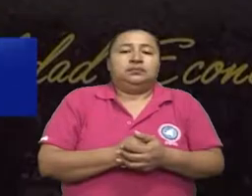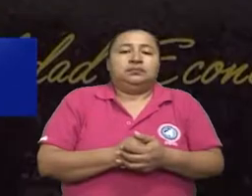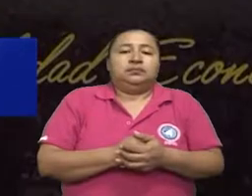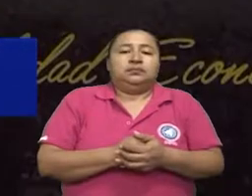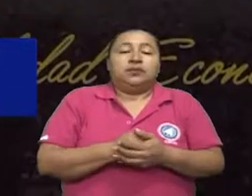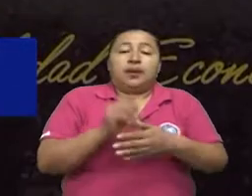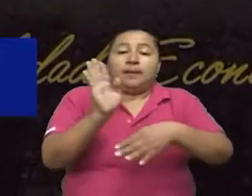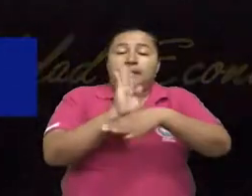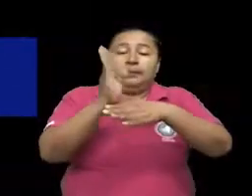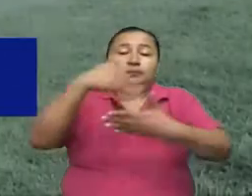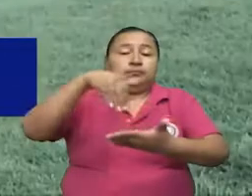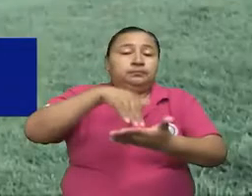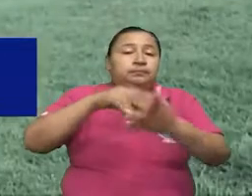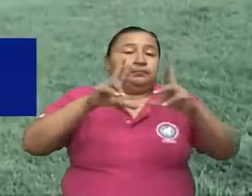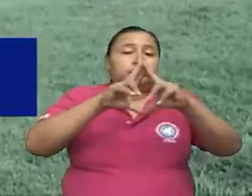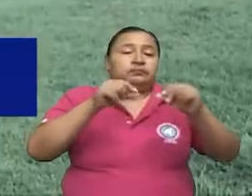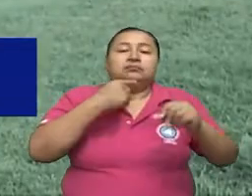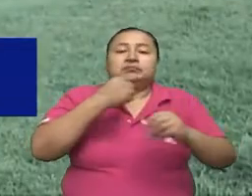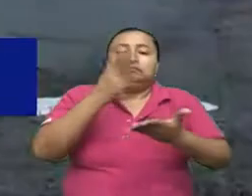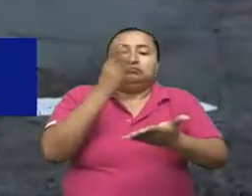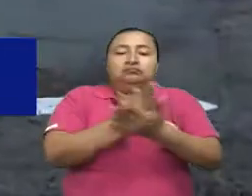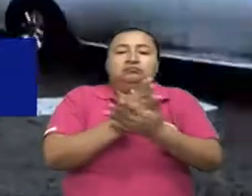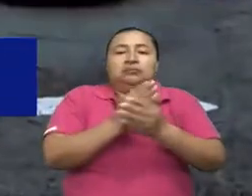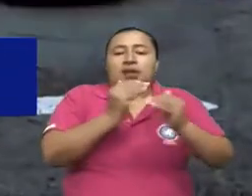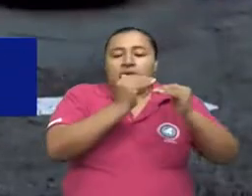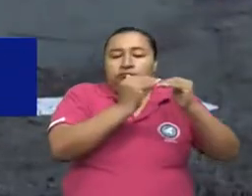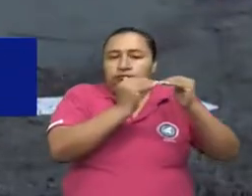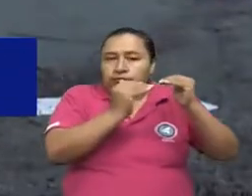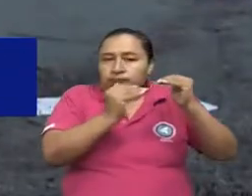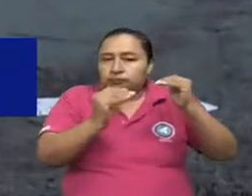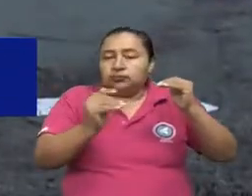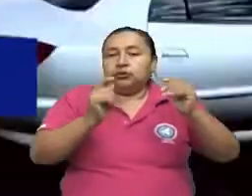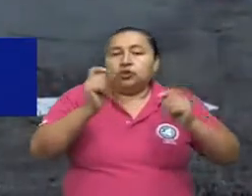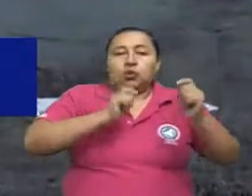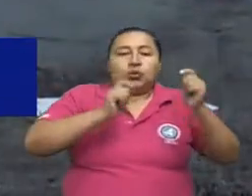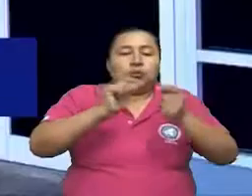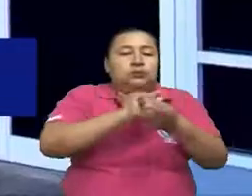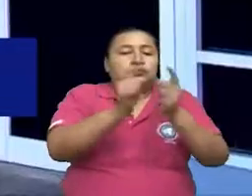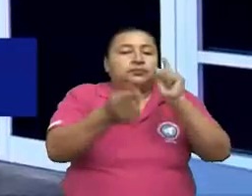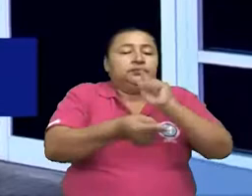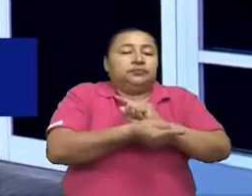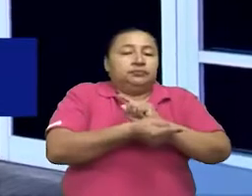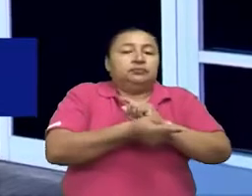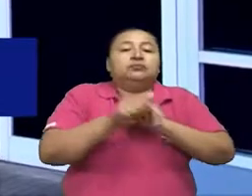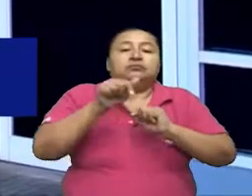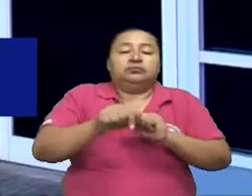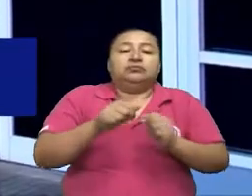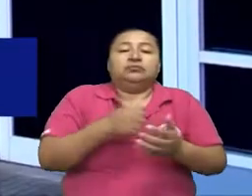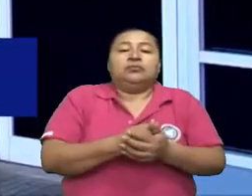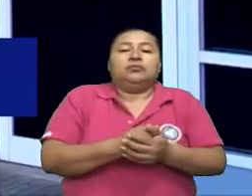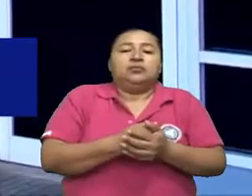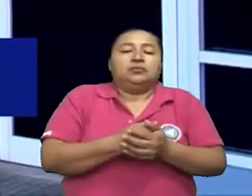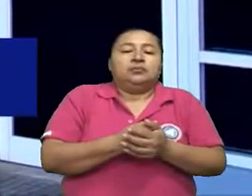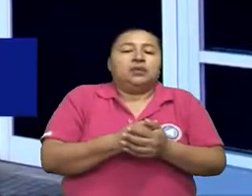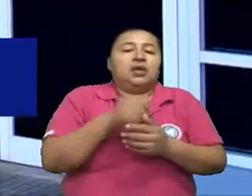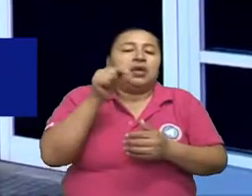Banco Central de Nicaragua establece la tasa de deslizamiento del tipo de cambio del Córdoba con